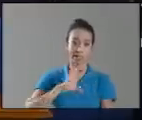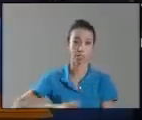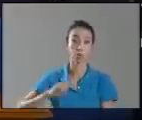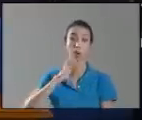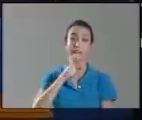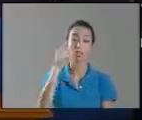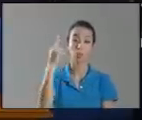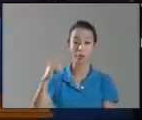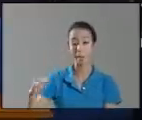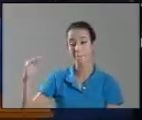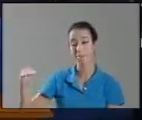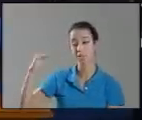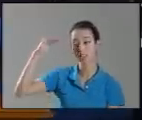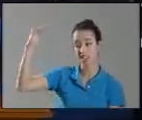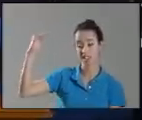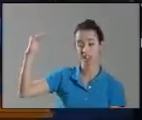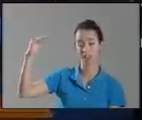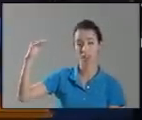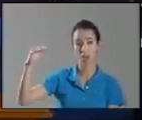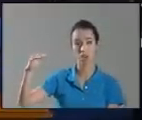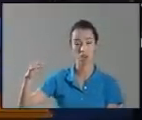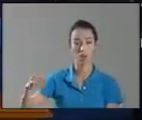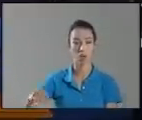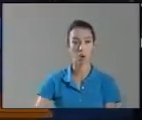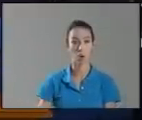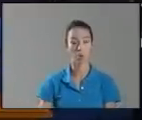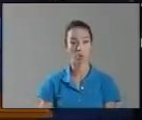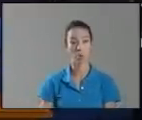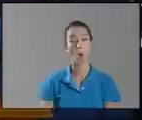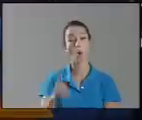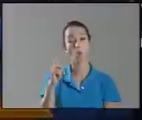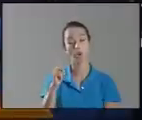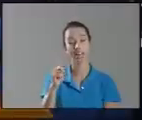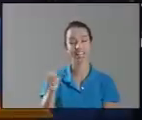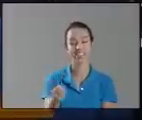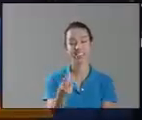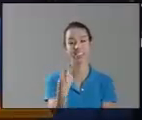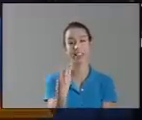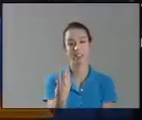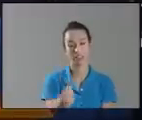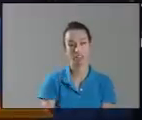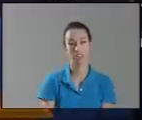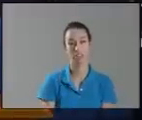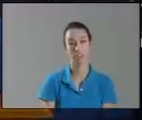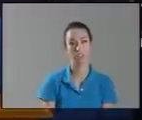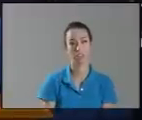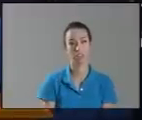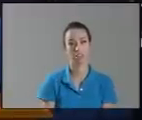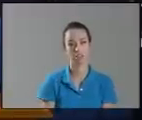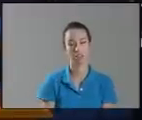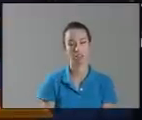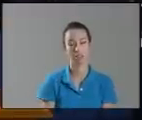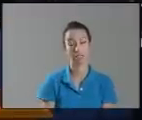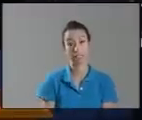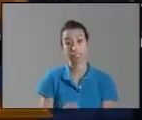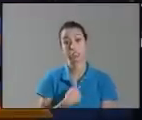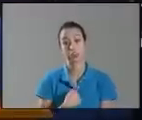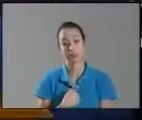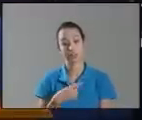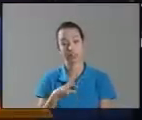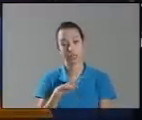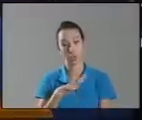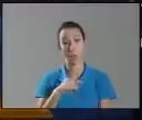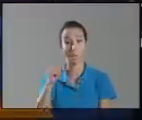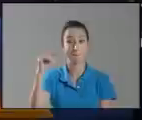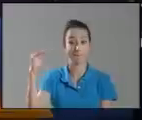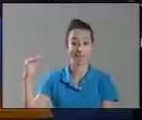Entonces, la estatura de la plenitud de Cristo es una medida. Ahora, esa medida, y me tengo que recordar que